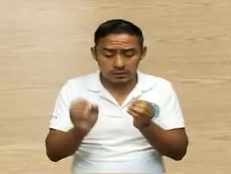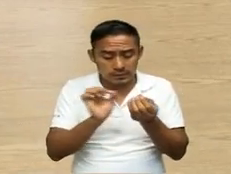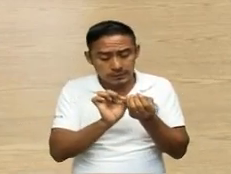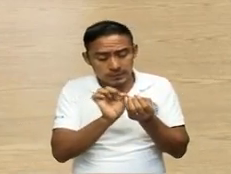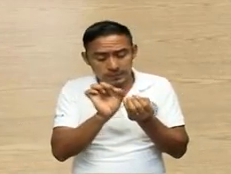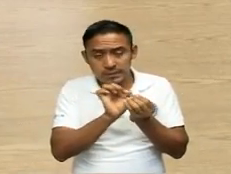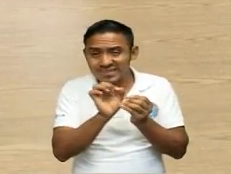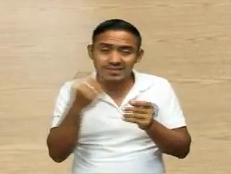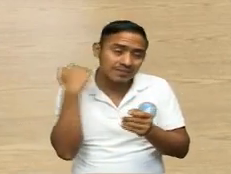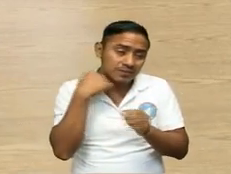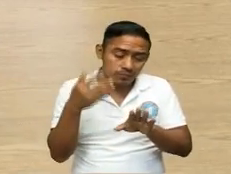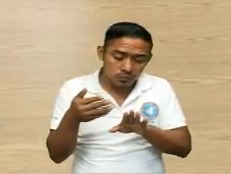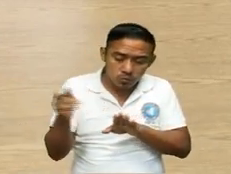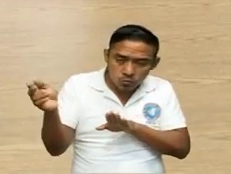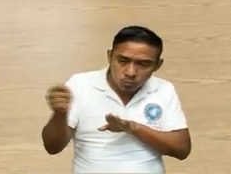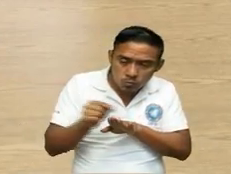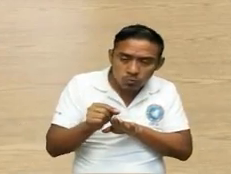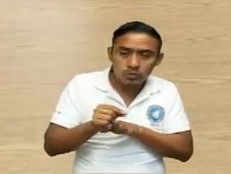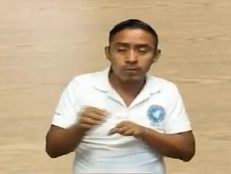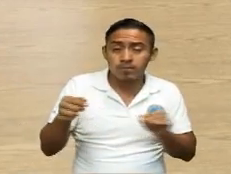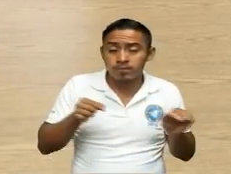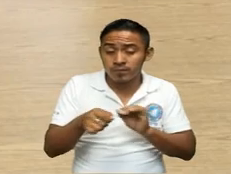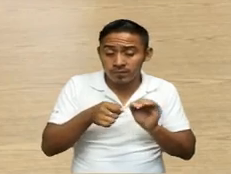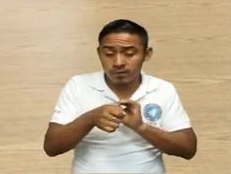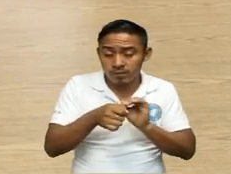tienen que andar siempre cortas, limpias y limadas.